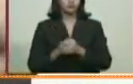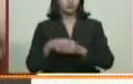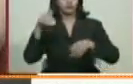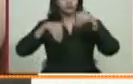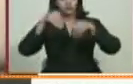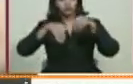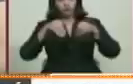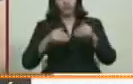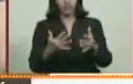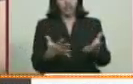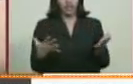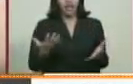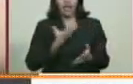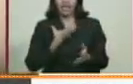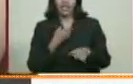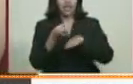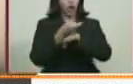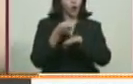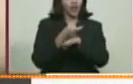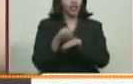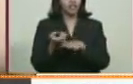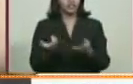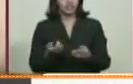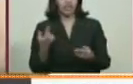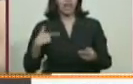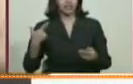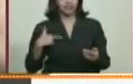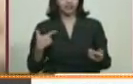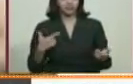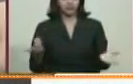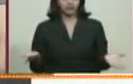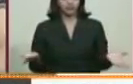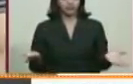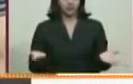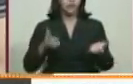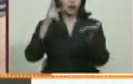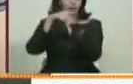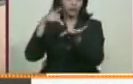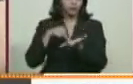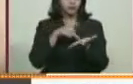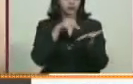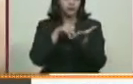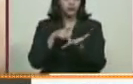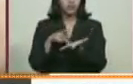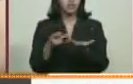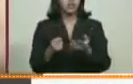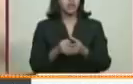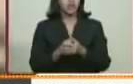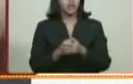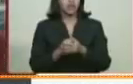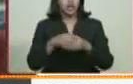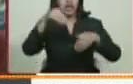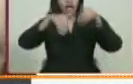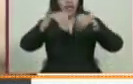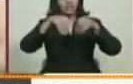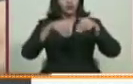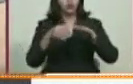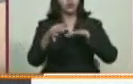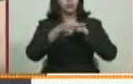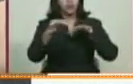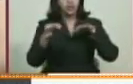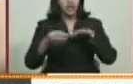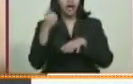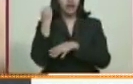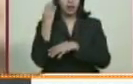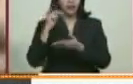alcaldías, gobernaciones, que las tienen, que van a participar en las elecciones municipales, de asamblea nacional,